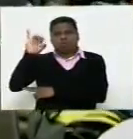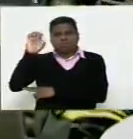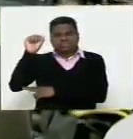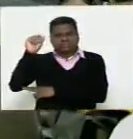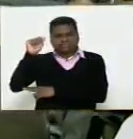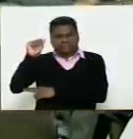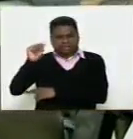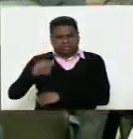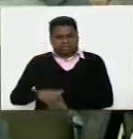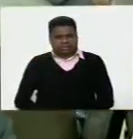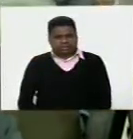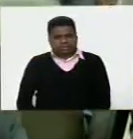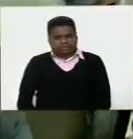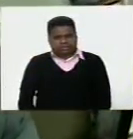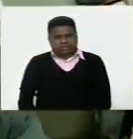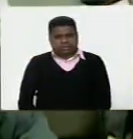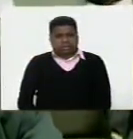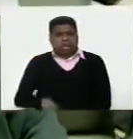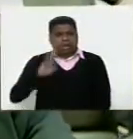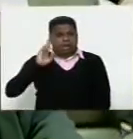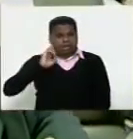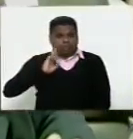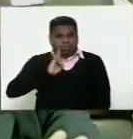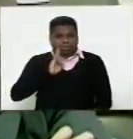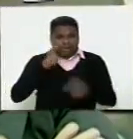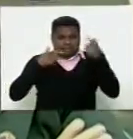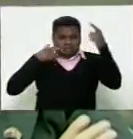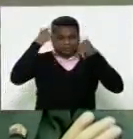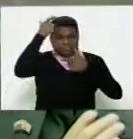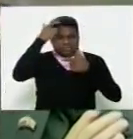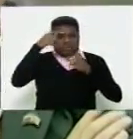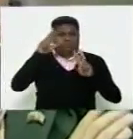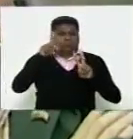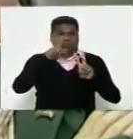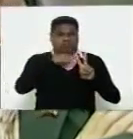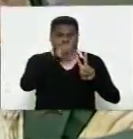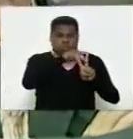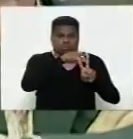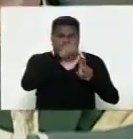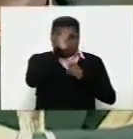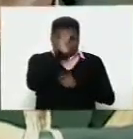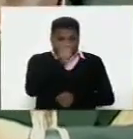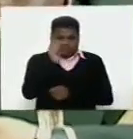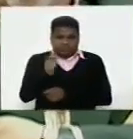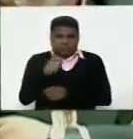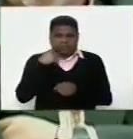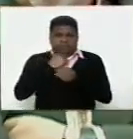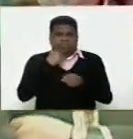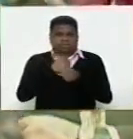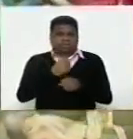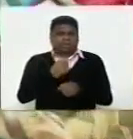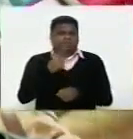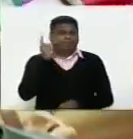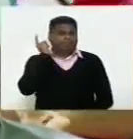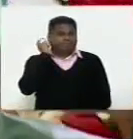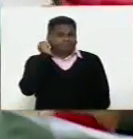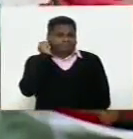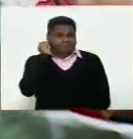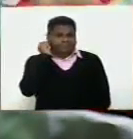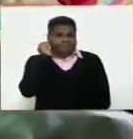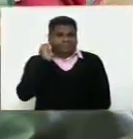Es decir, Bolívar y Chávez reconocieron el papel de las mujeres, que estaba allí